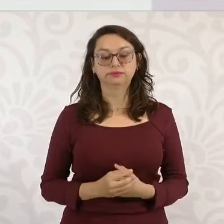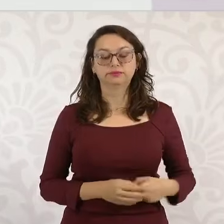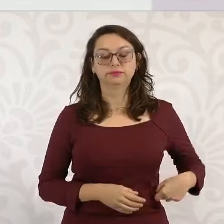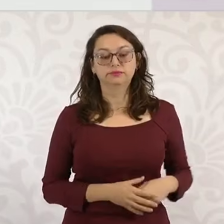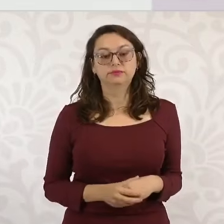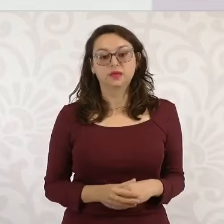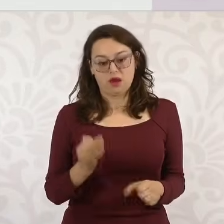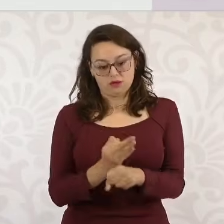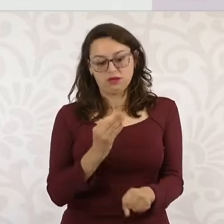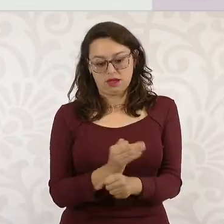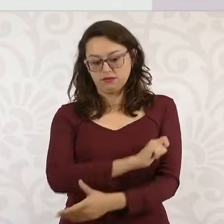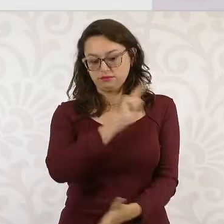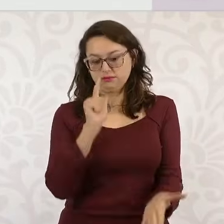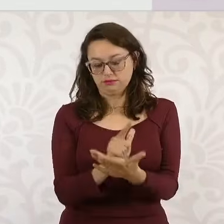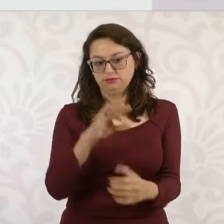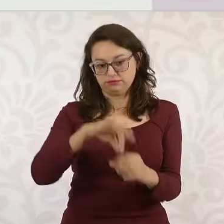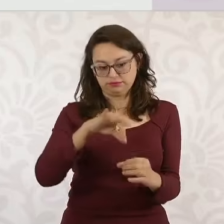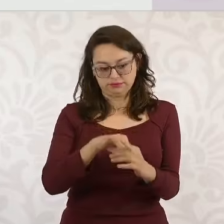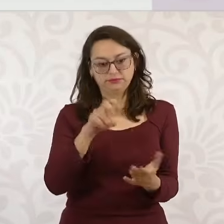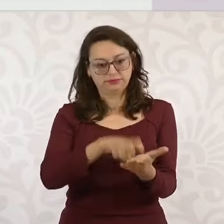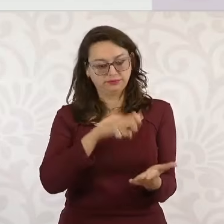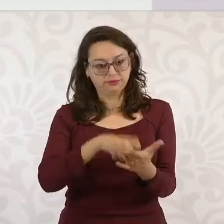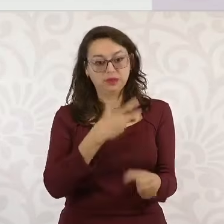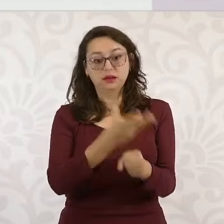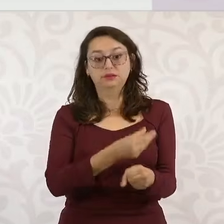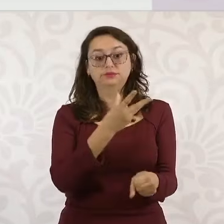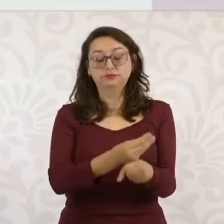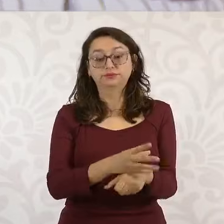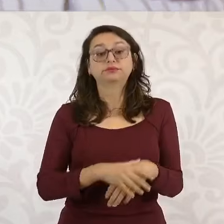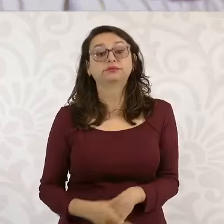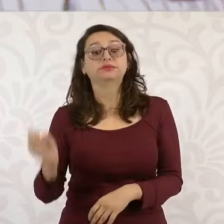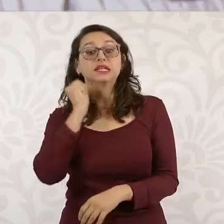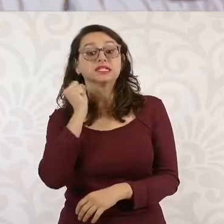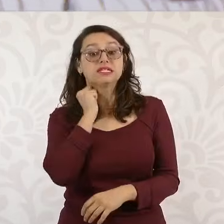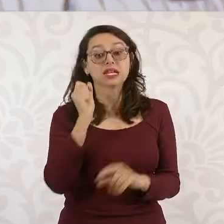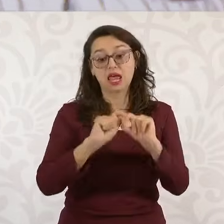aprovechando que se disminuya sobre todo el gasto del Senado de la República.